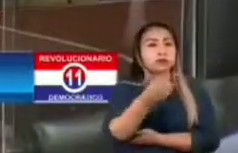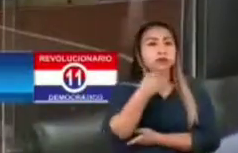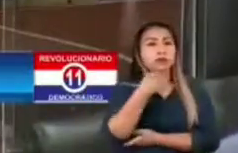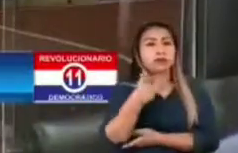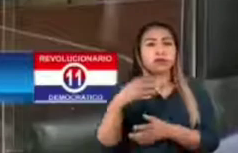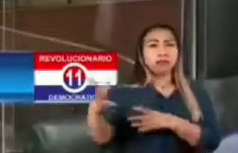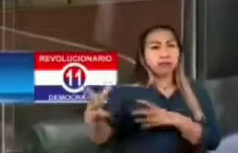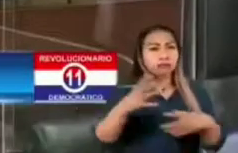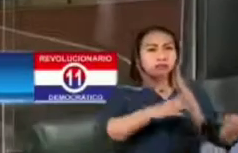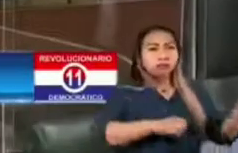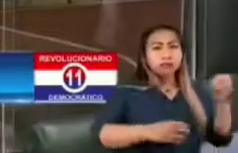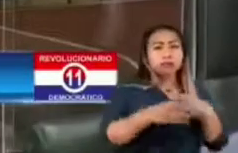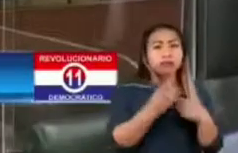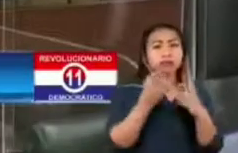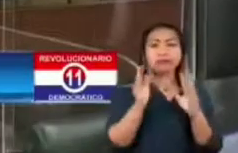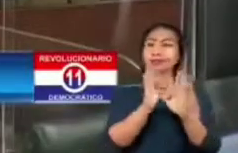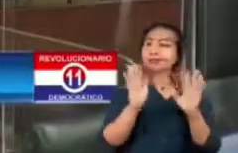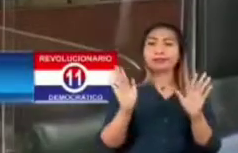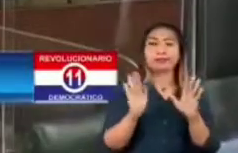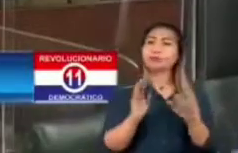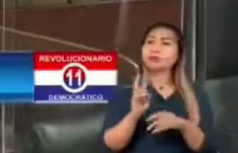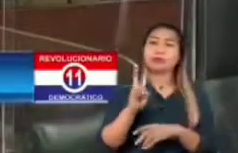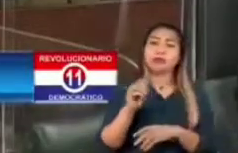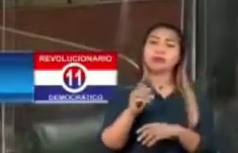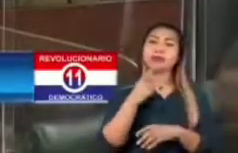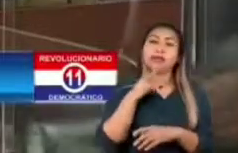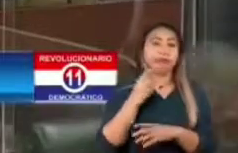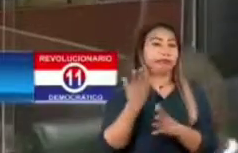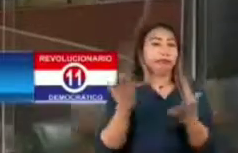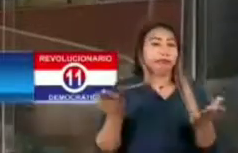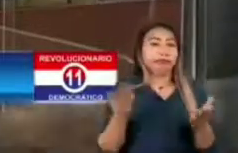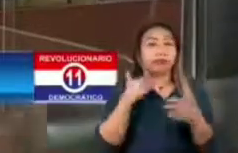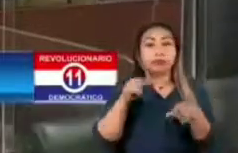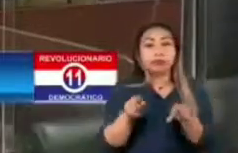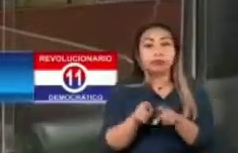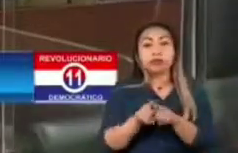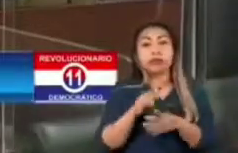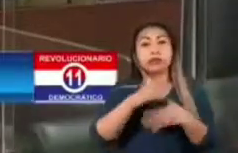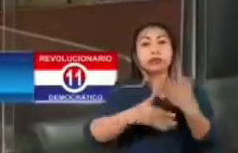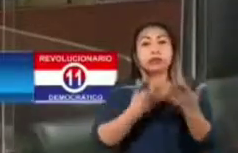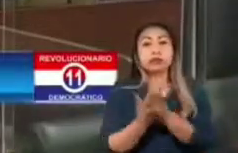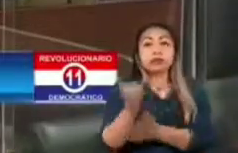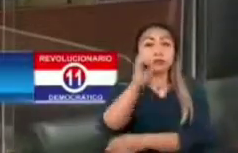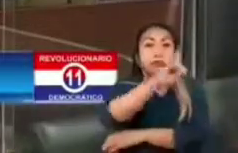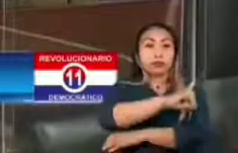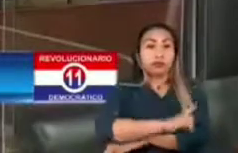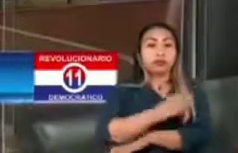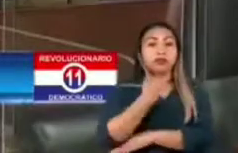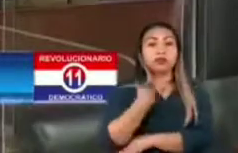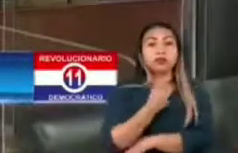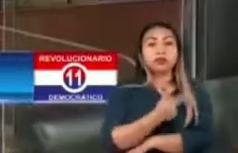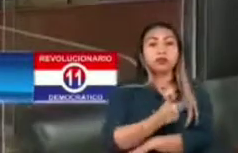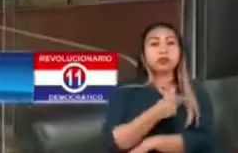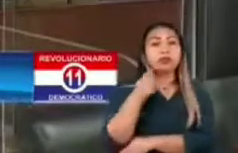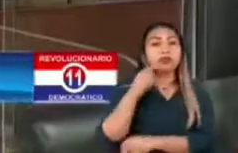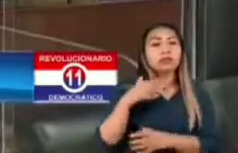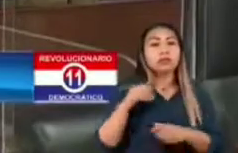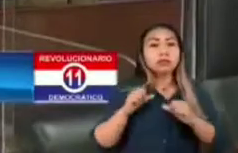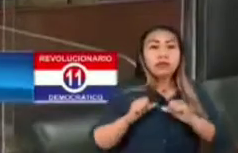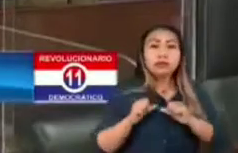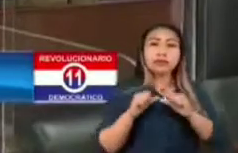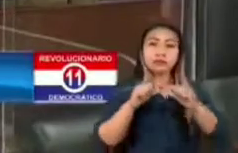gente preso también porque cada día señor presidente nosotros nos vamos uniendo